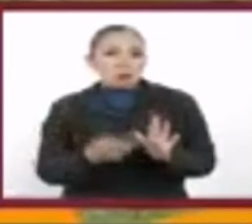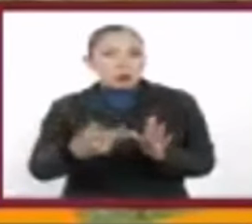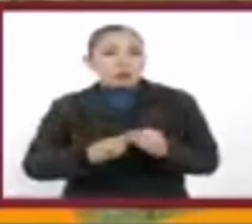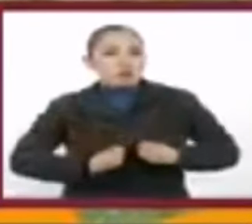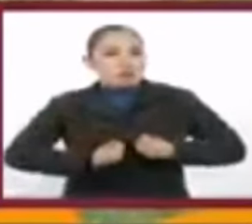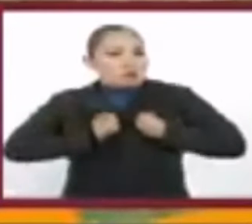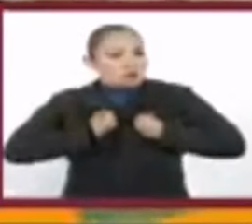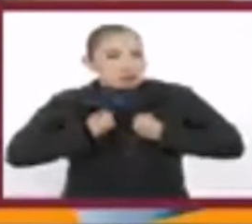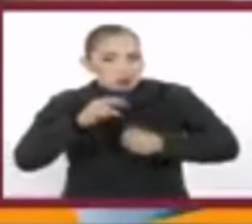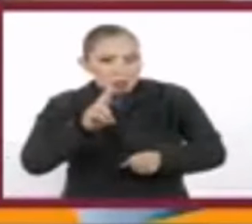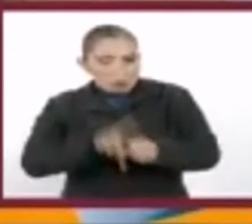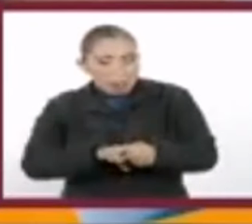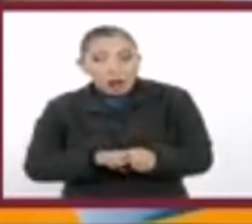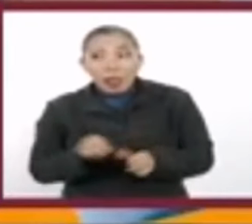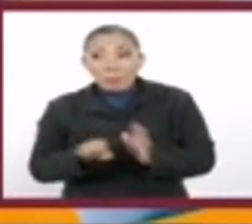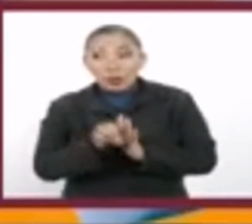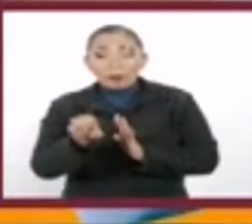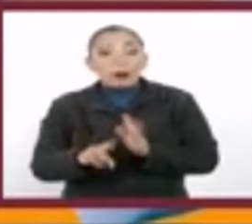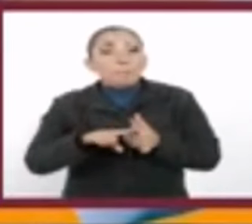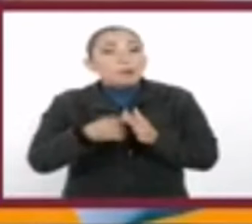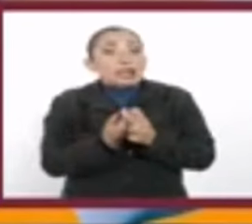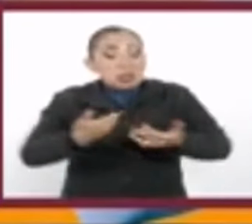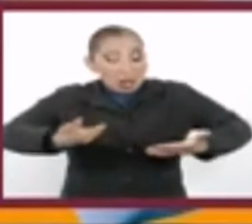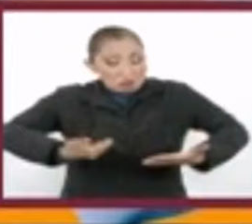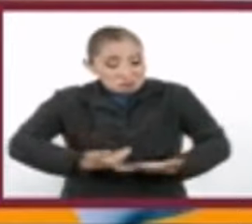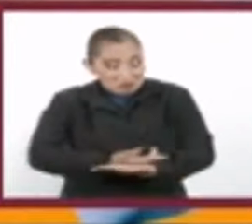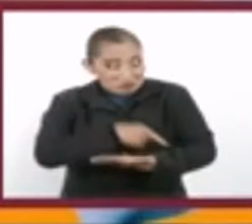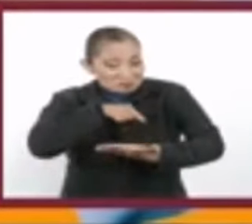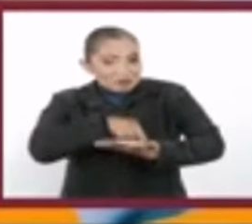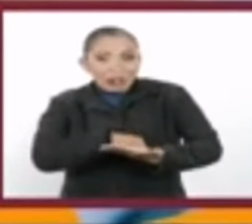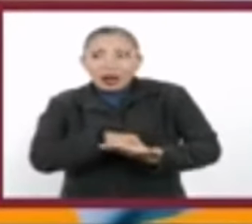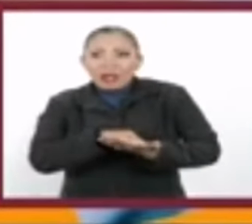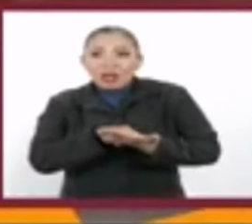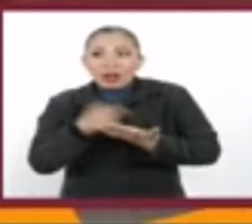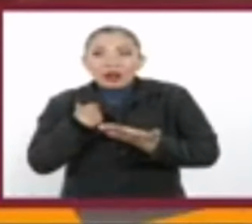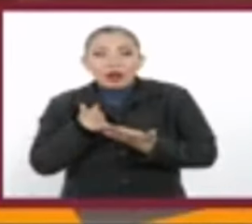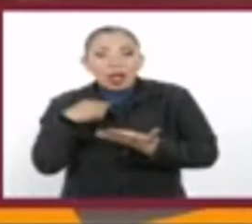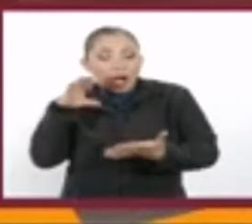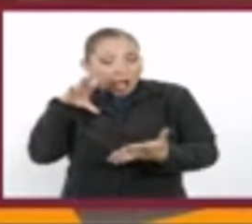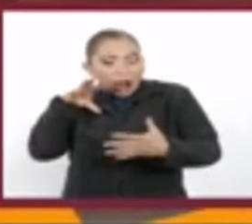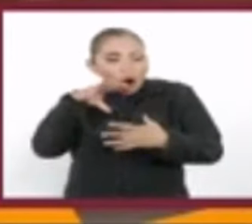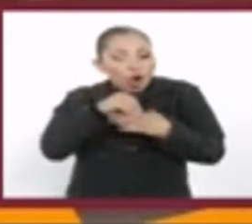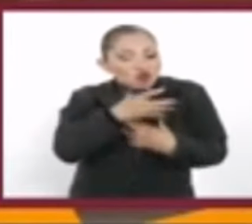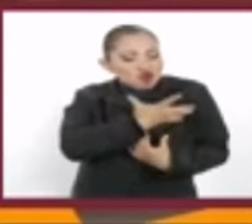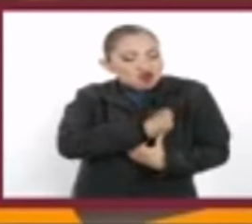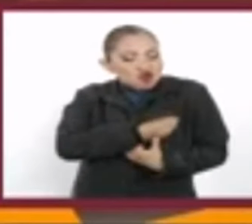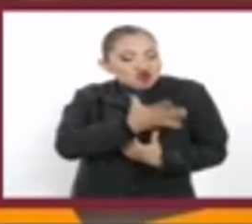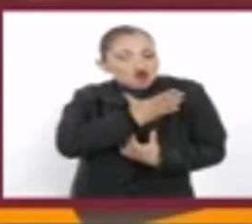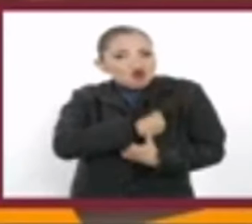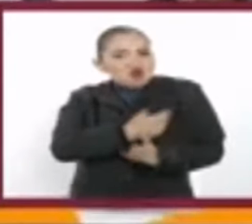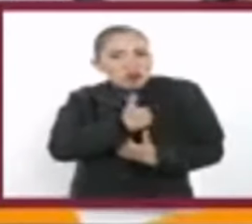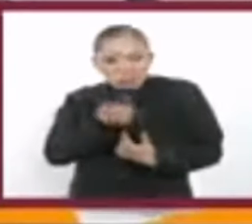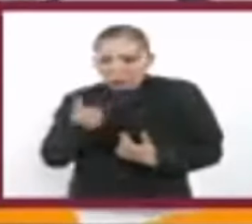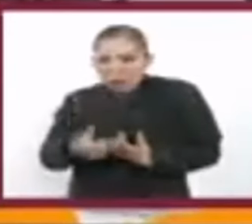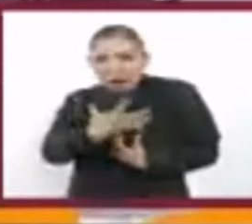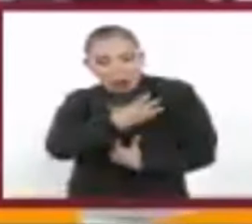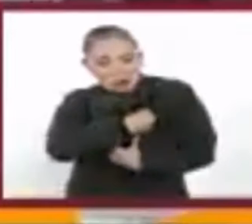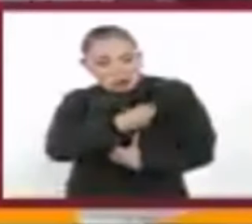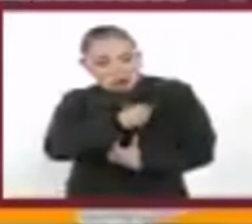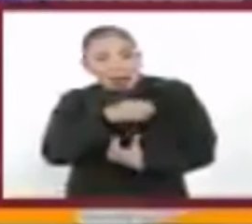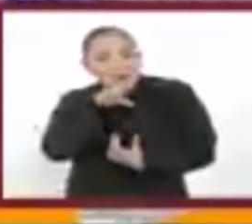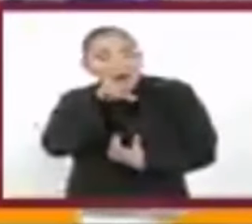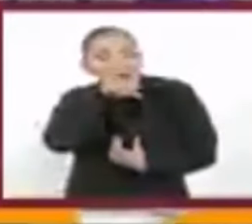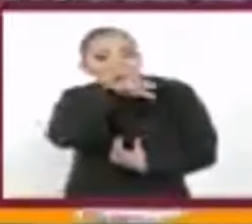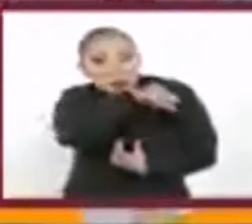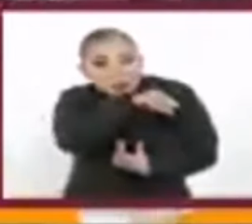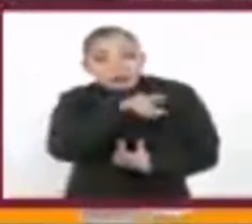en nuestra vida diaria. Algunos inician cuando nacemos, como pegarnos al seno de nuestra madre y succionar la leche, mientras que